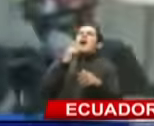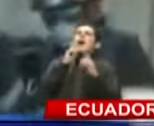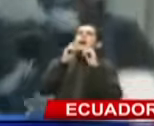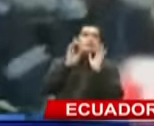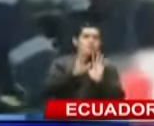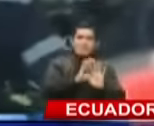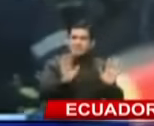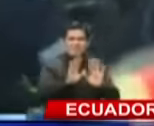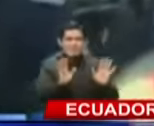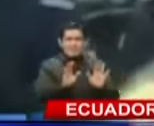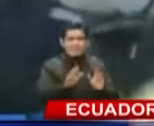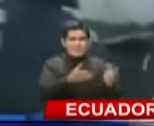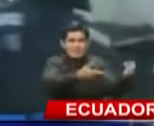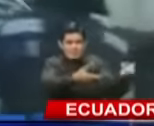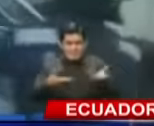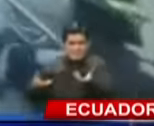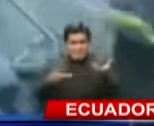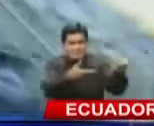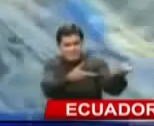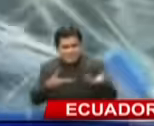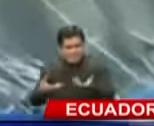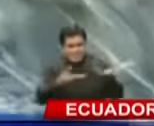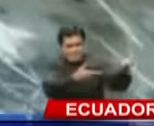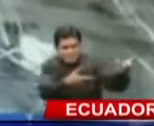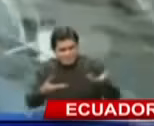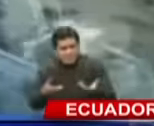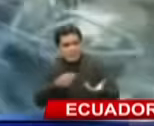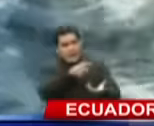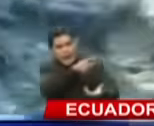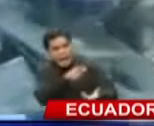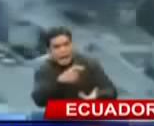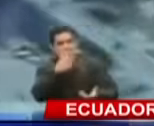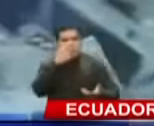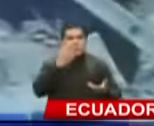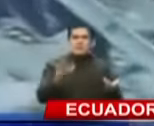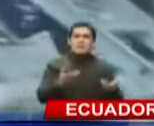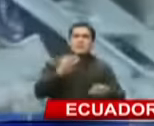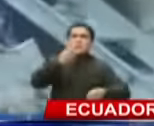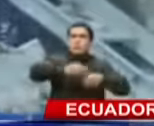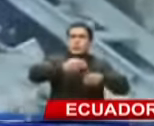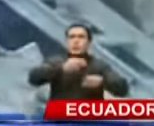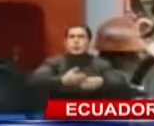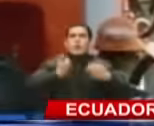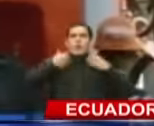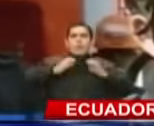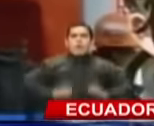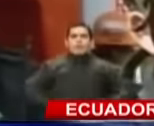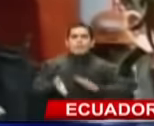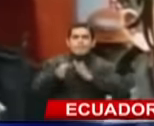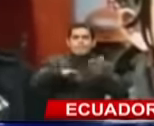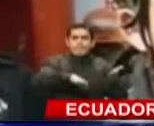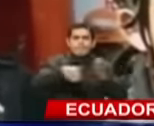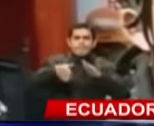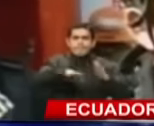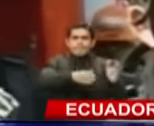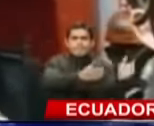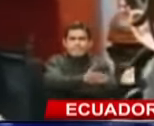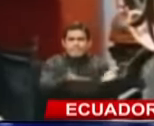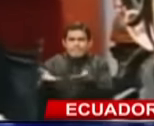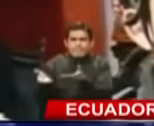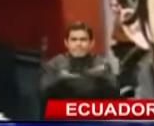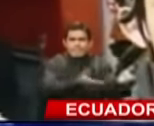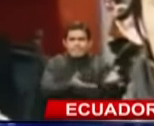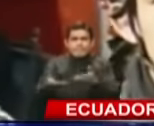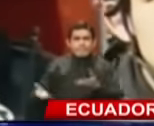en Manta, todas las camillas que se deslizaban eran de fierro, con cadáveres. Nosotros tenemos 19